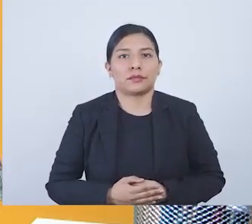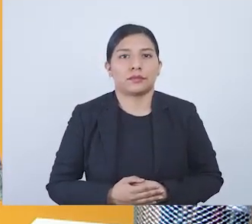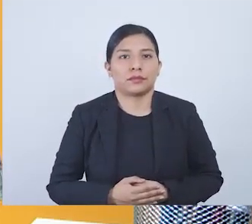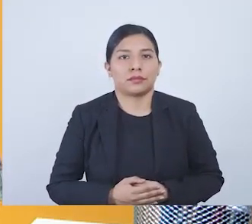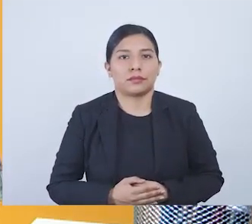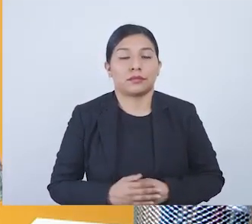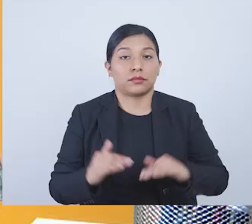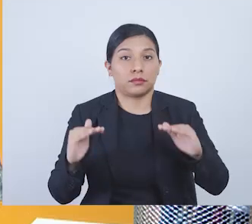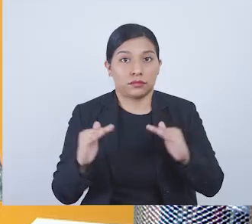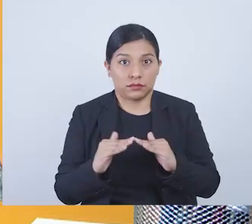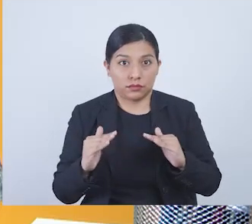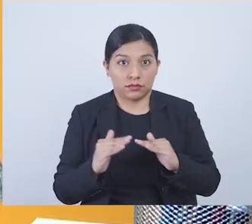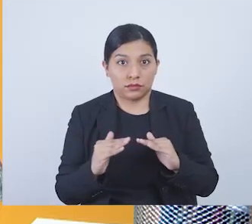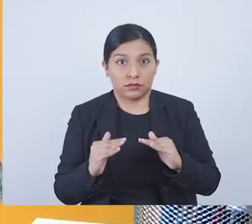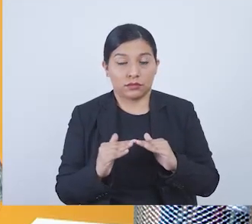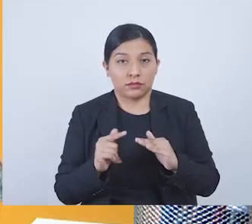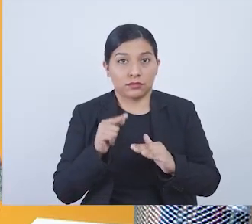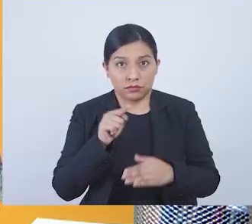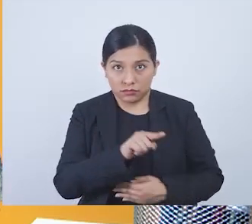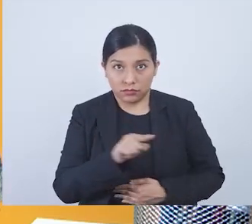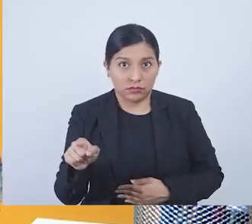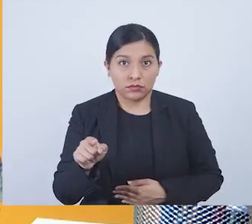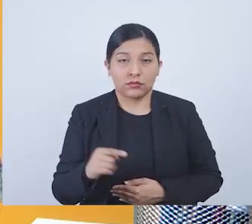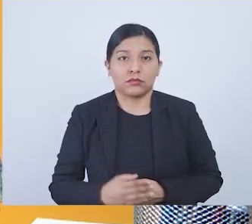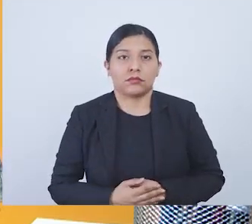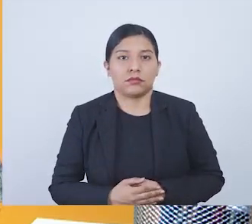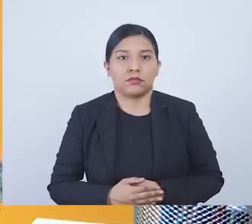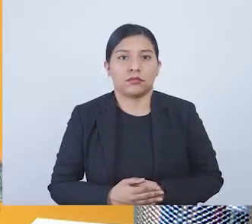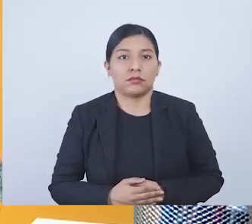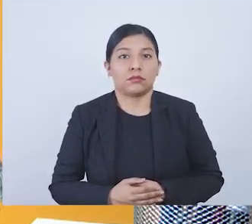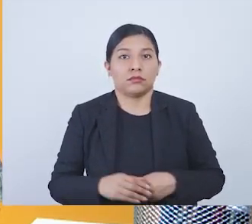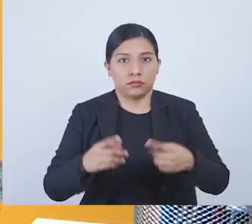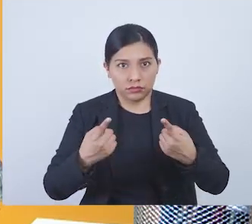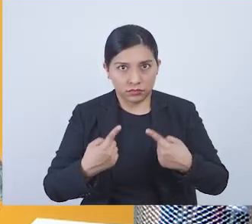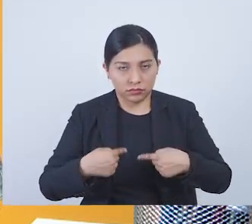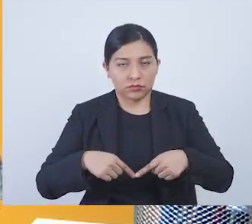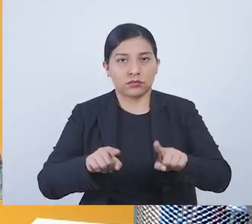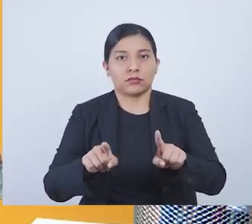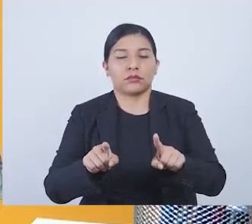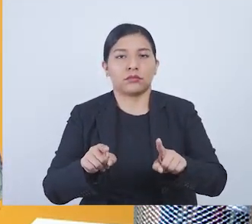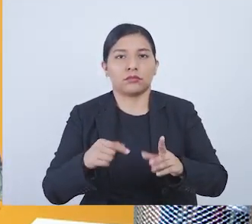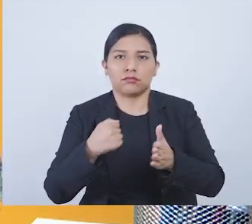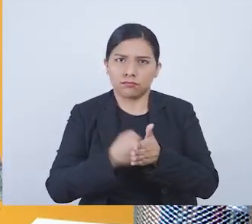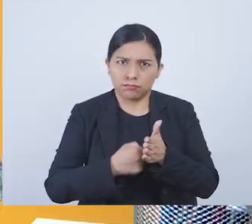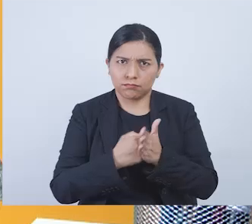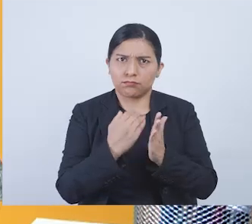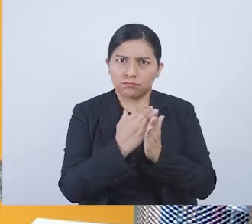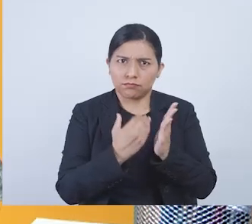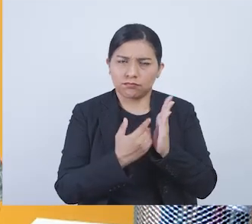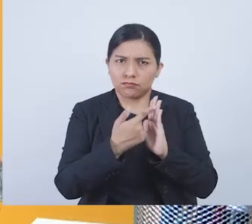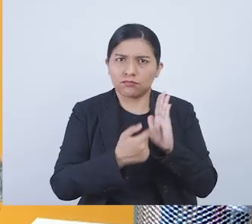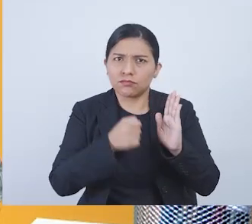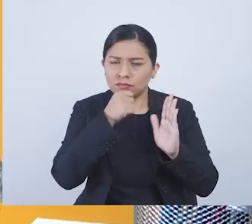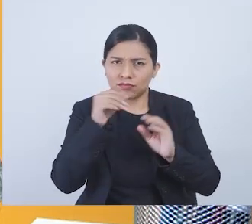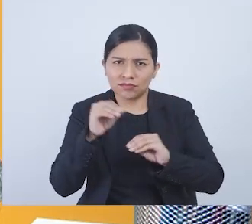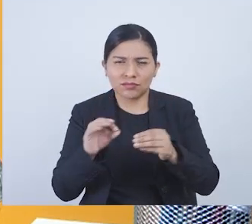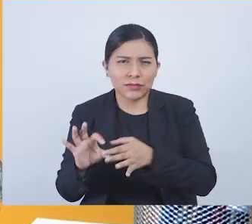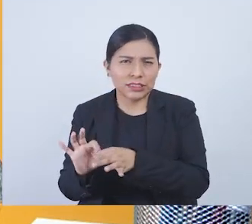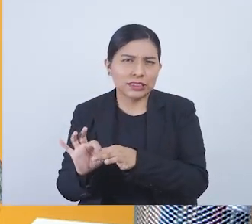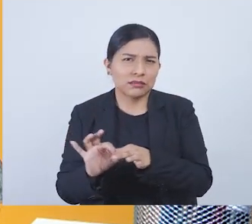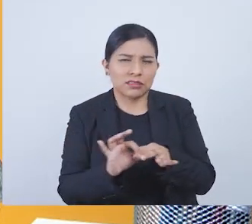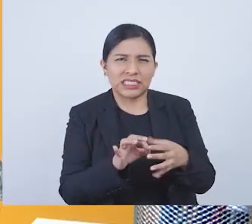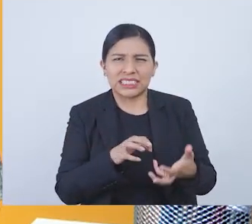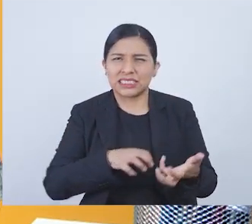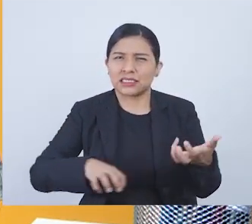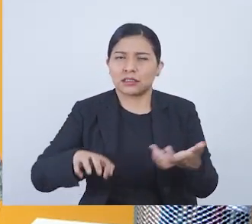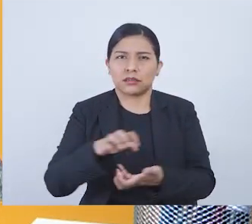primer contenido de esos programas de estudio para la secuencia y continuidad. Y así al final tendríamos un